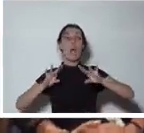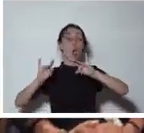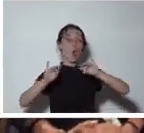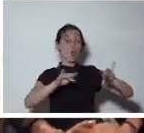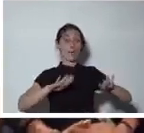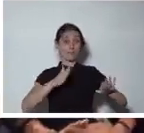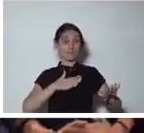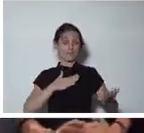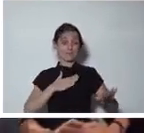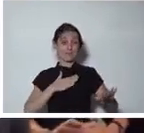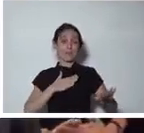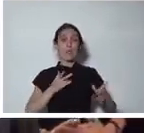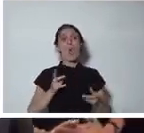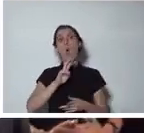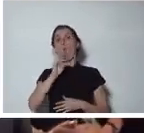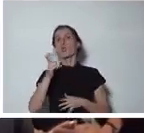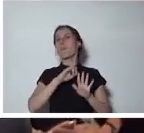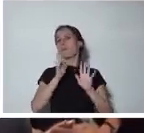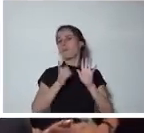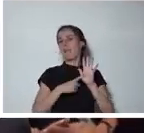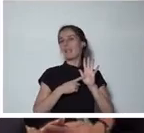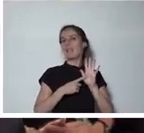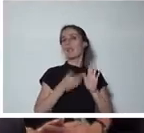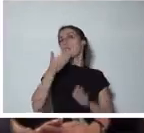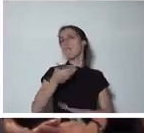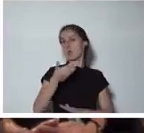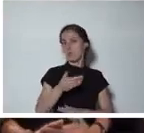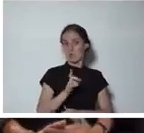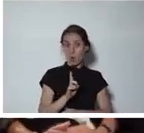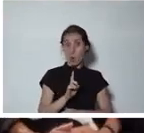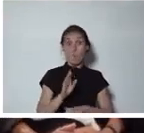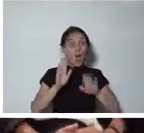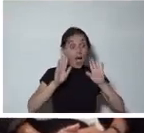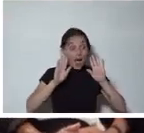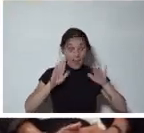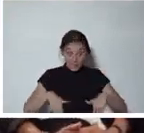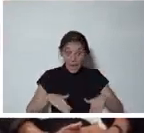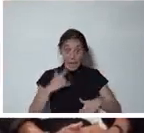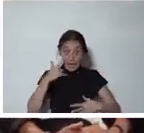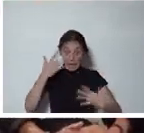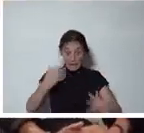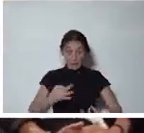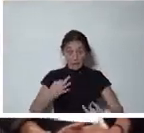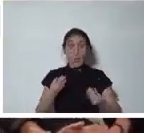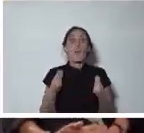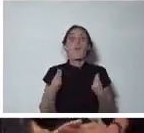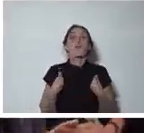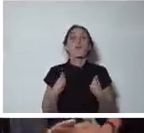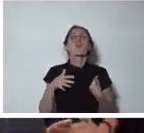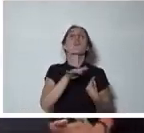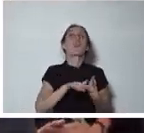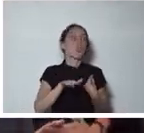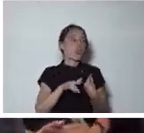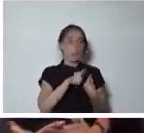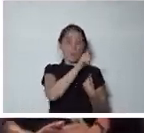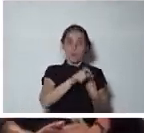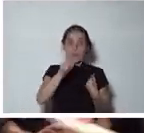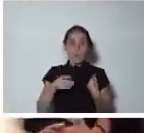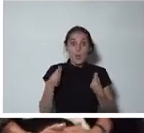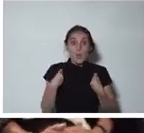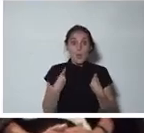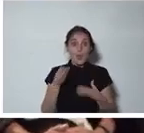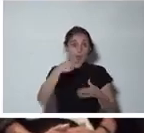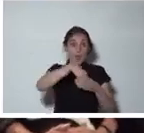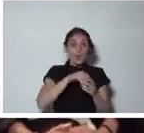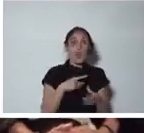temas sin embargo todo pasa en nuestras ciudades las vidas suceden en nuestras ciudades no la precariedad sucede en nuestras